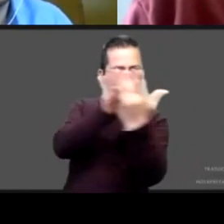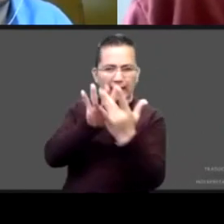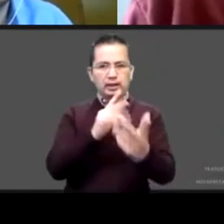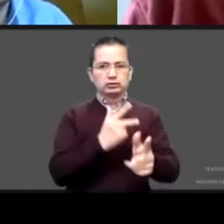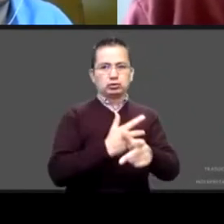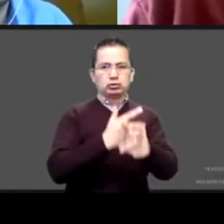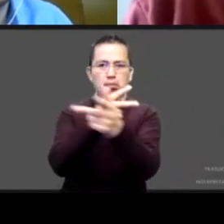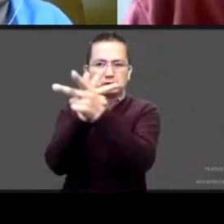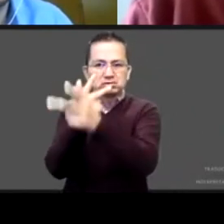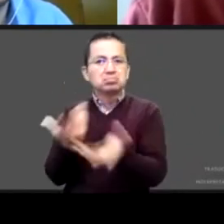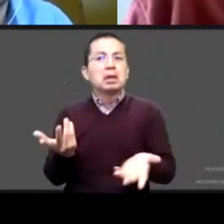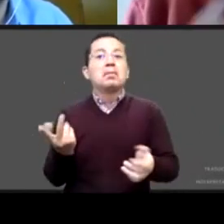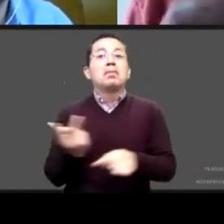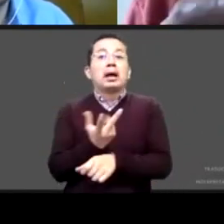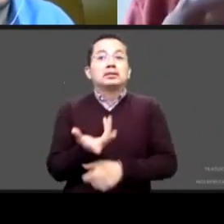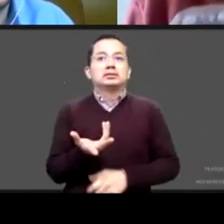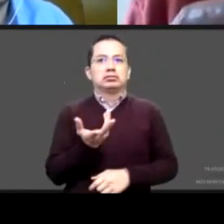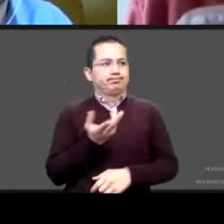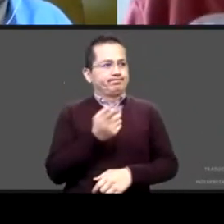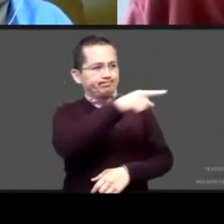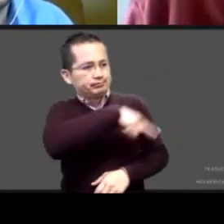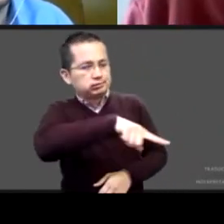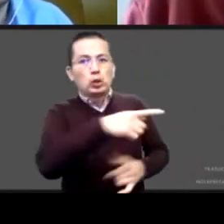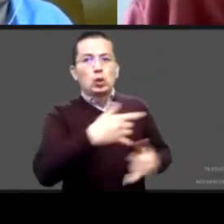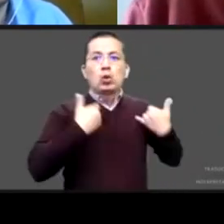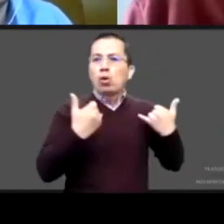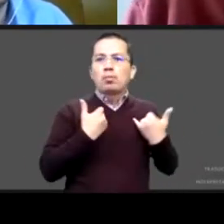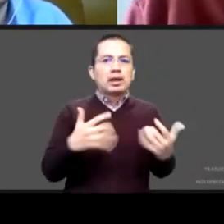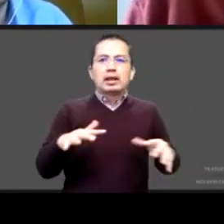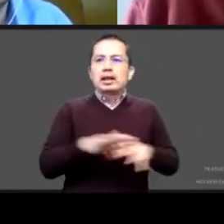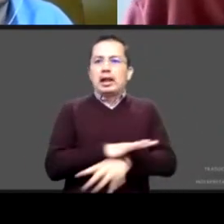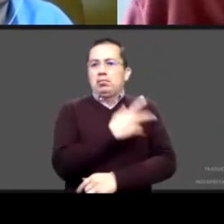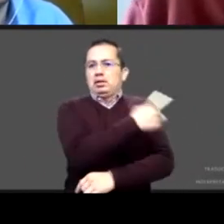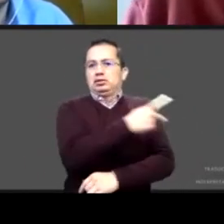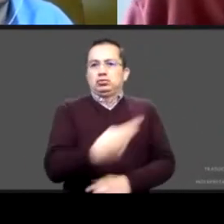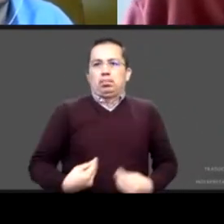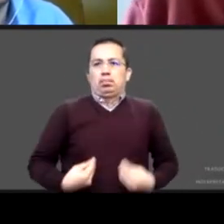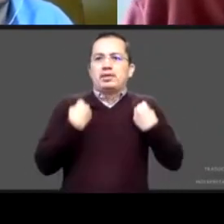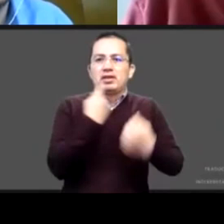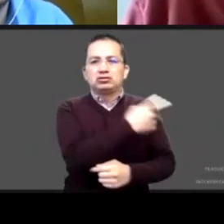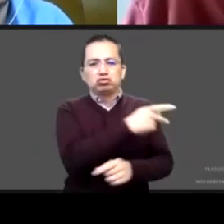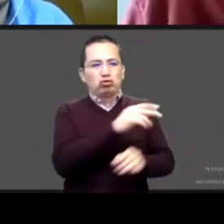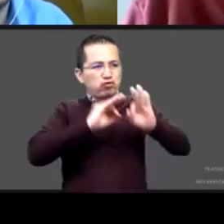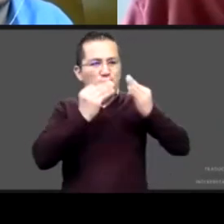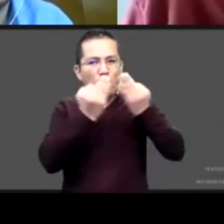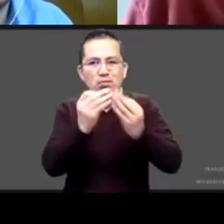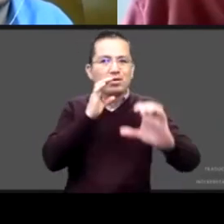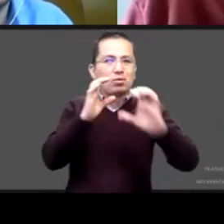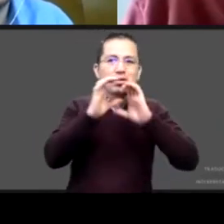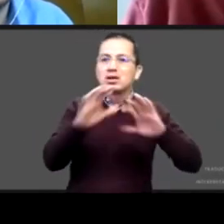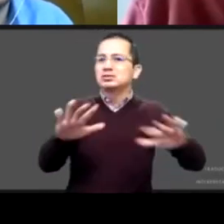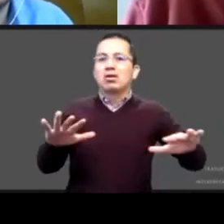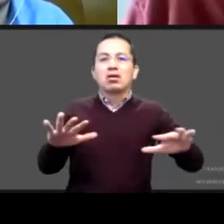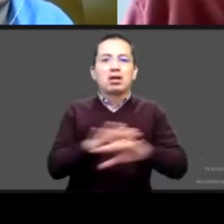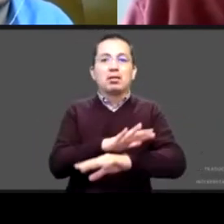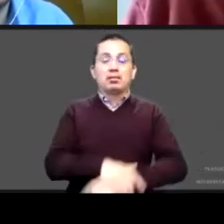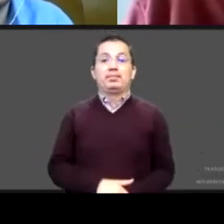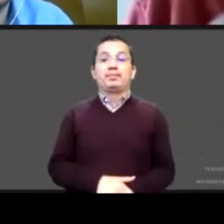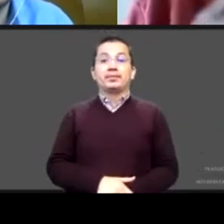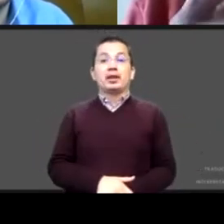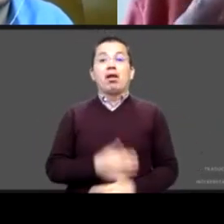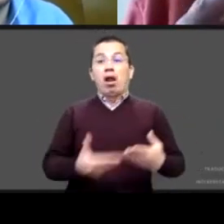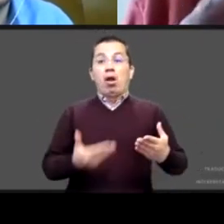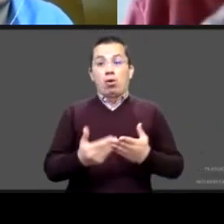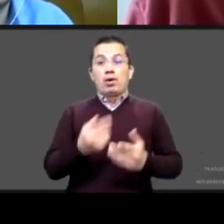diálogos intergeneracionales. Hoy los niños, niñas y adolescentes están en cuarentena,